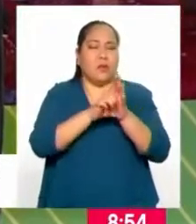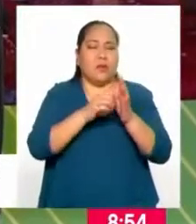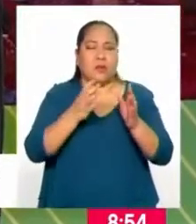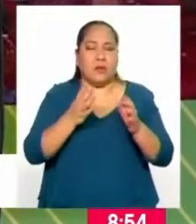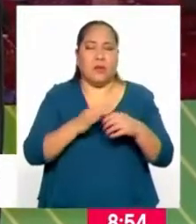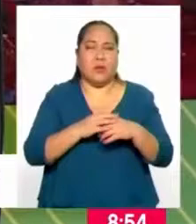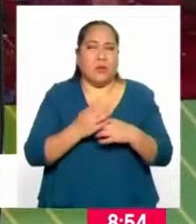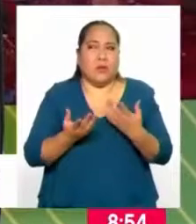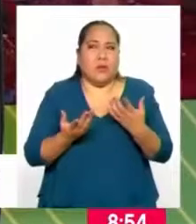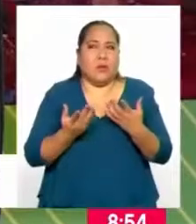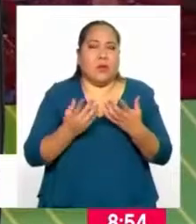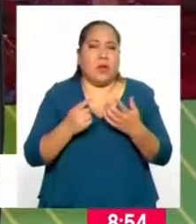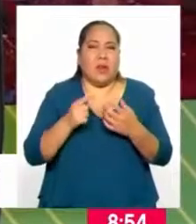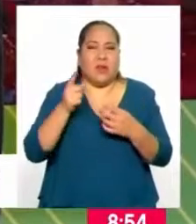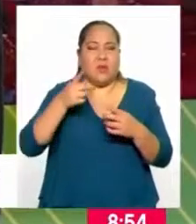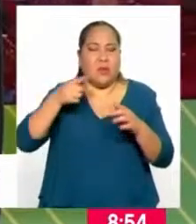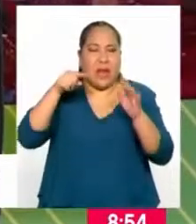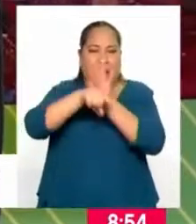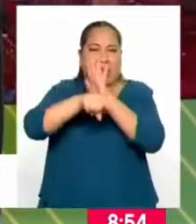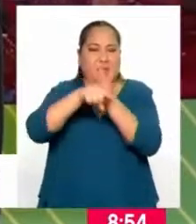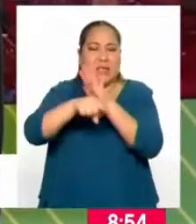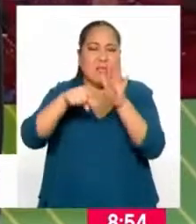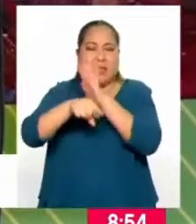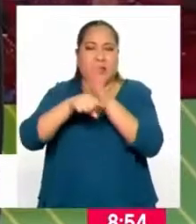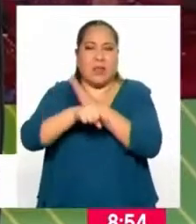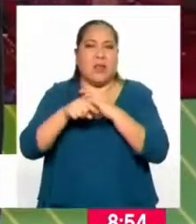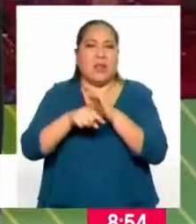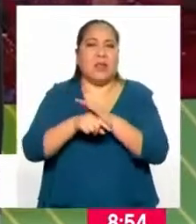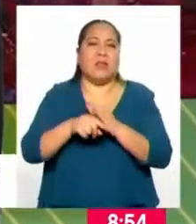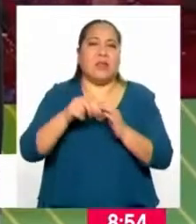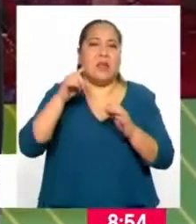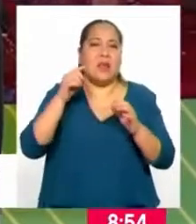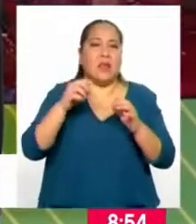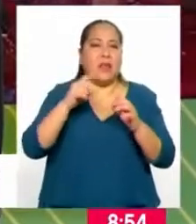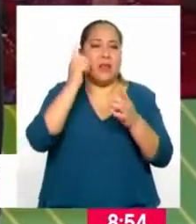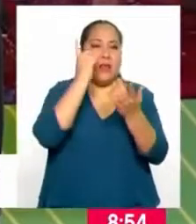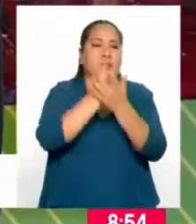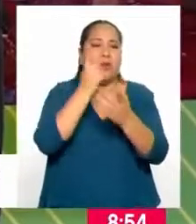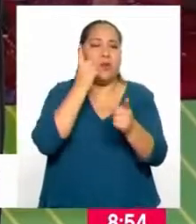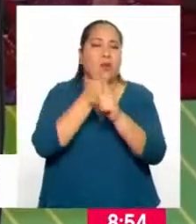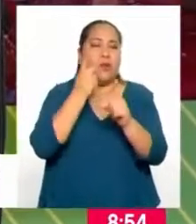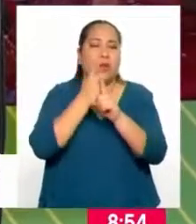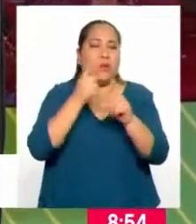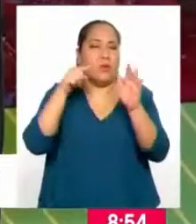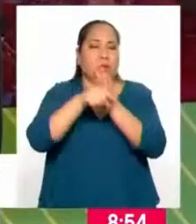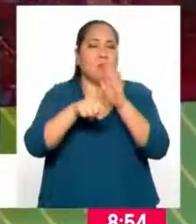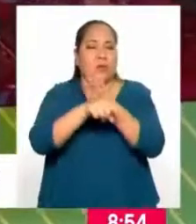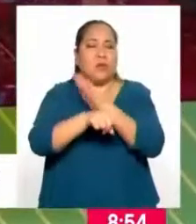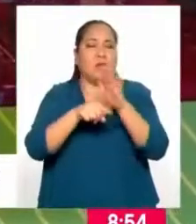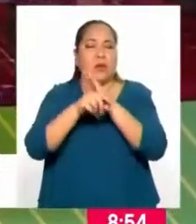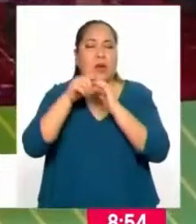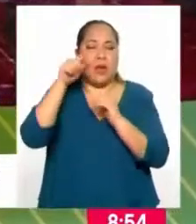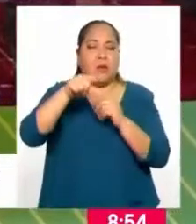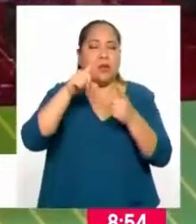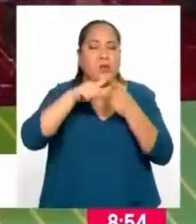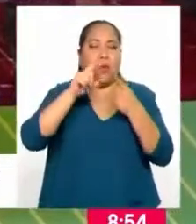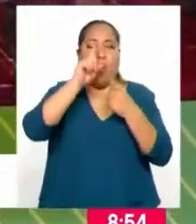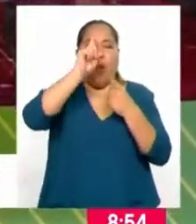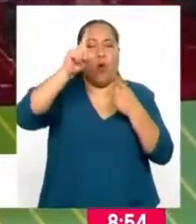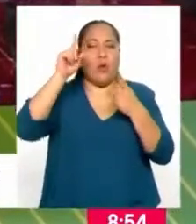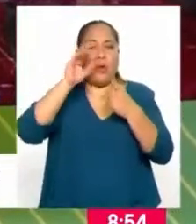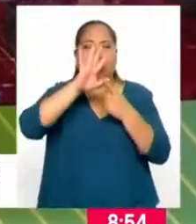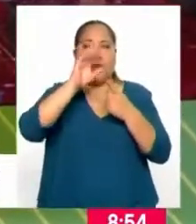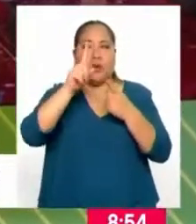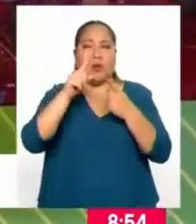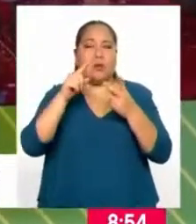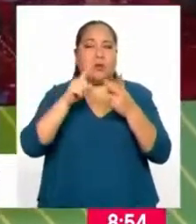un genocida. O sea, se le denuncia por genocidio, aparece en la lista de casos y dices, eso es uno de los 51 casos. Se le